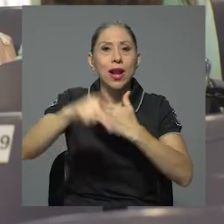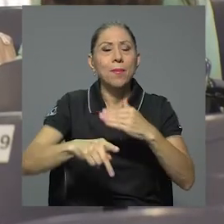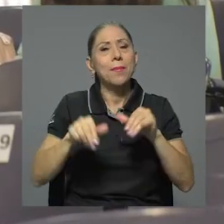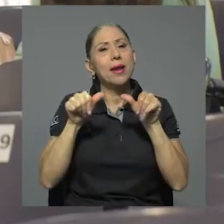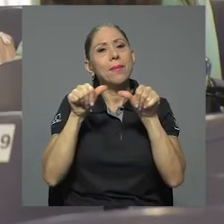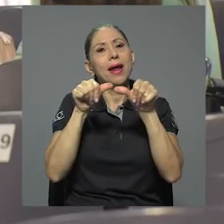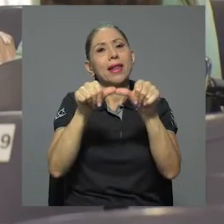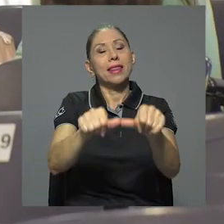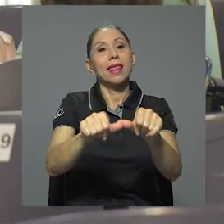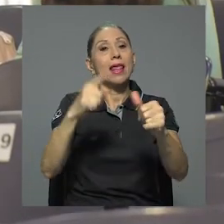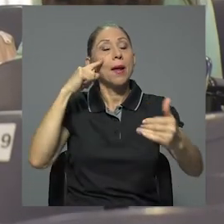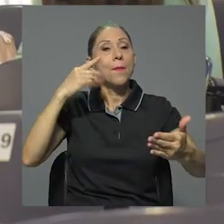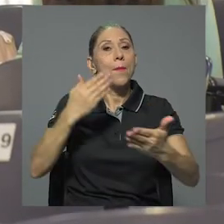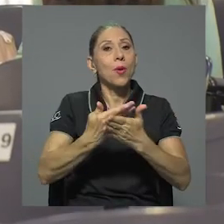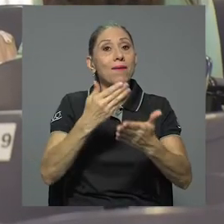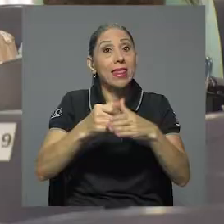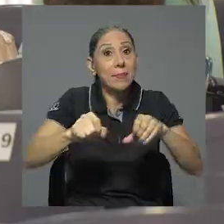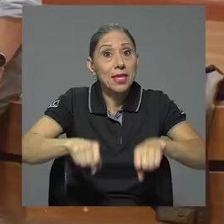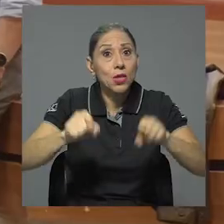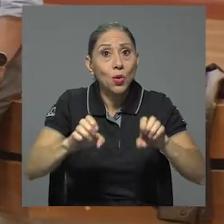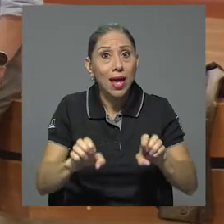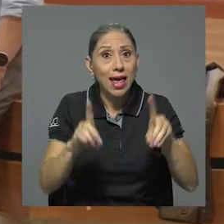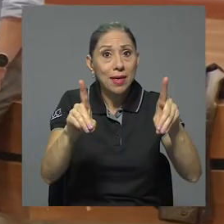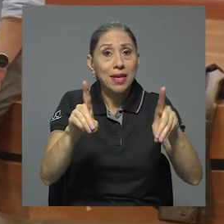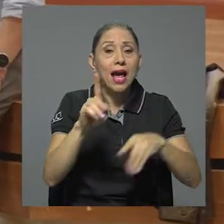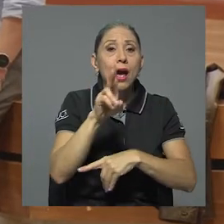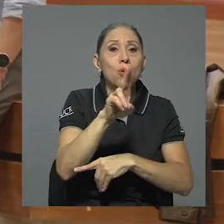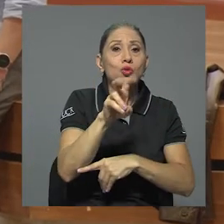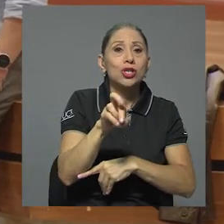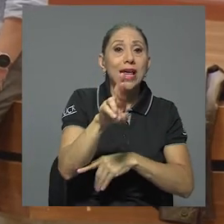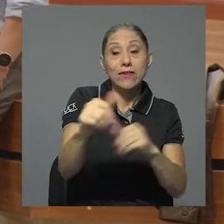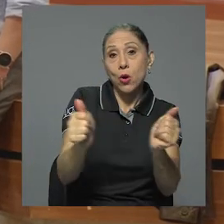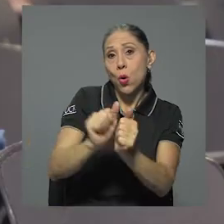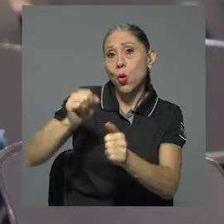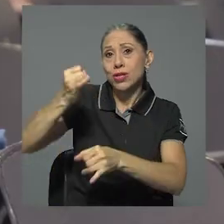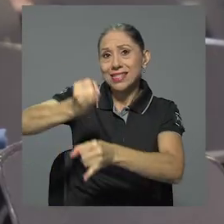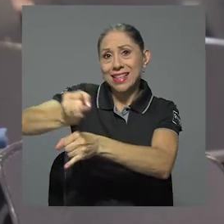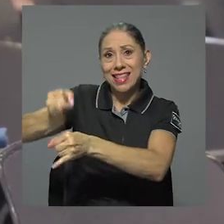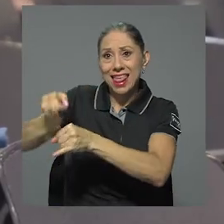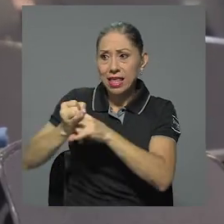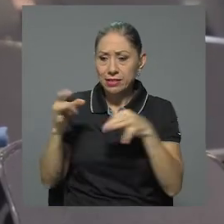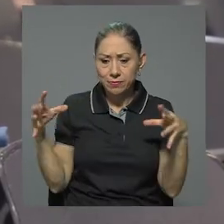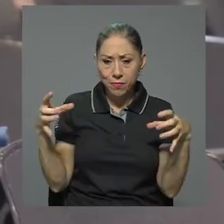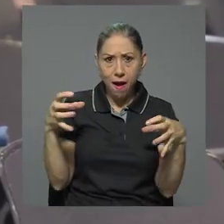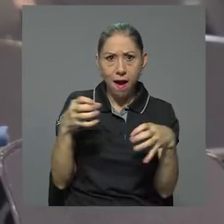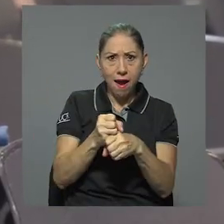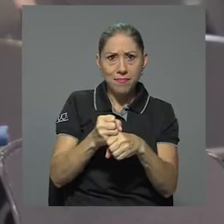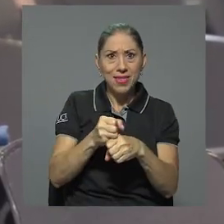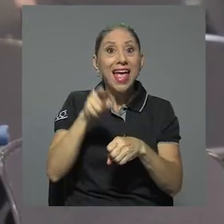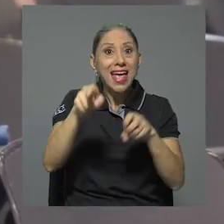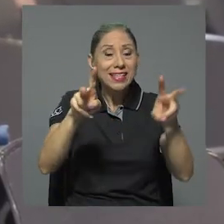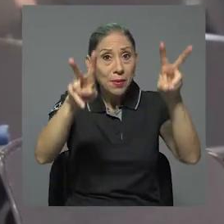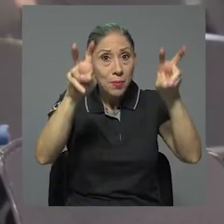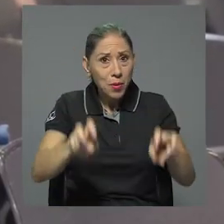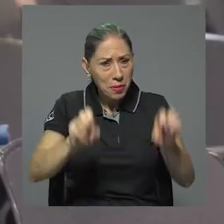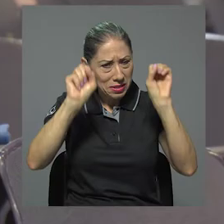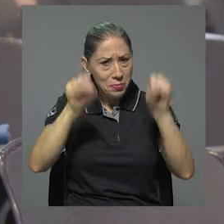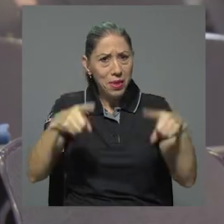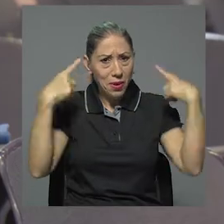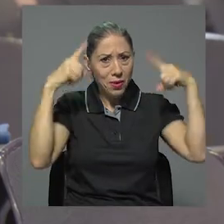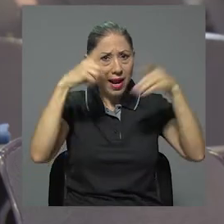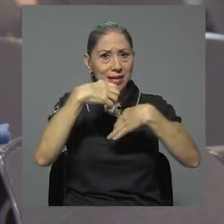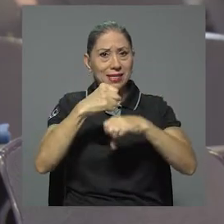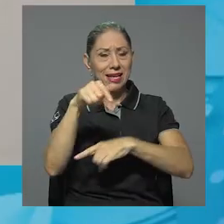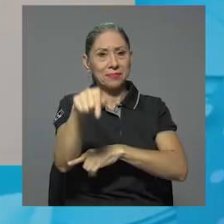de la Prueba de Aptitud Académica de la UCR, en conjunto con otras entidades, ha sido posible que la aplicación de la prueba se llevara a